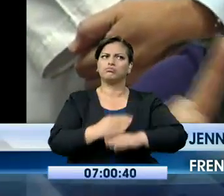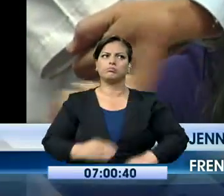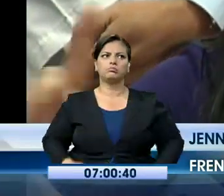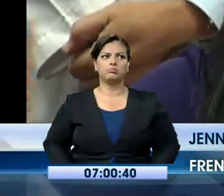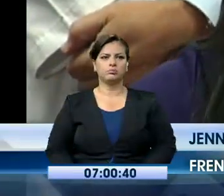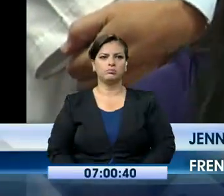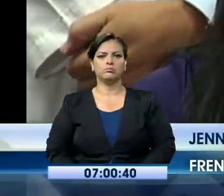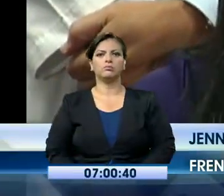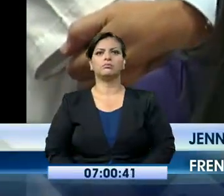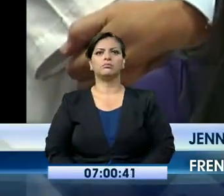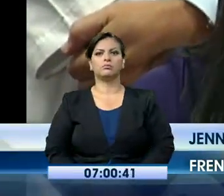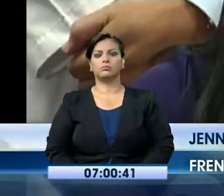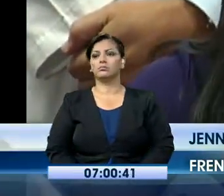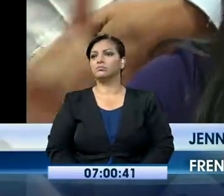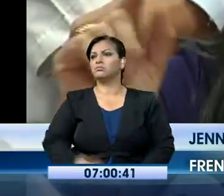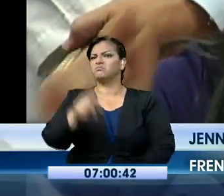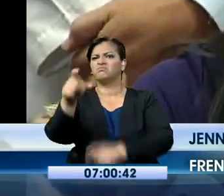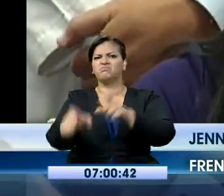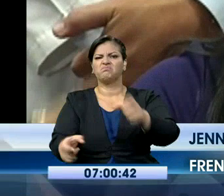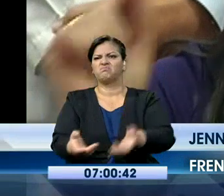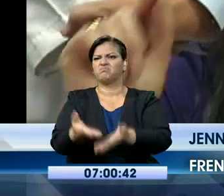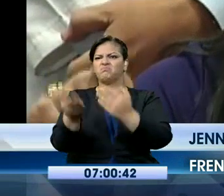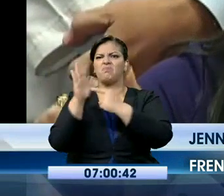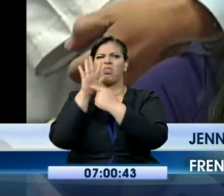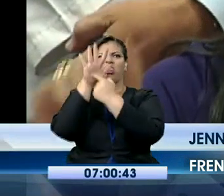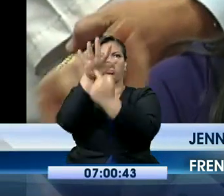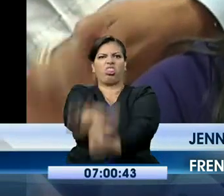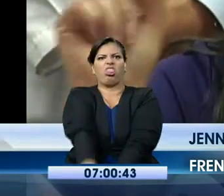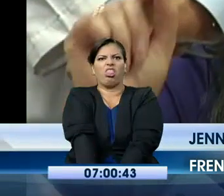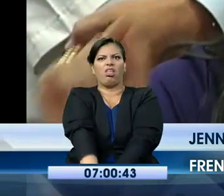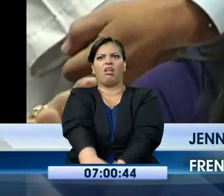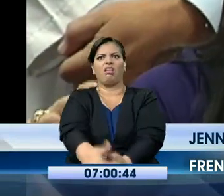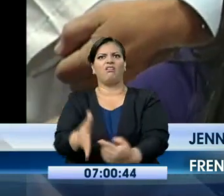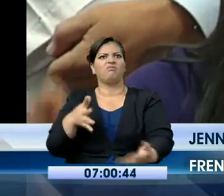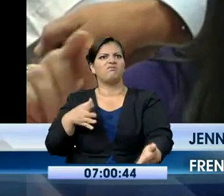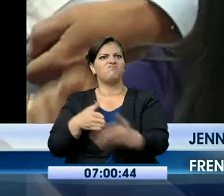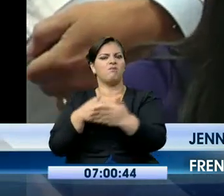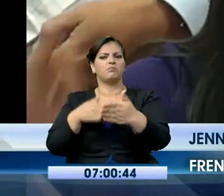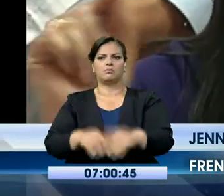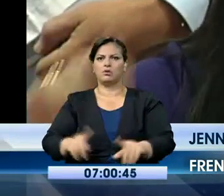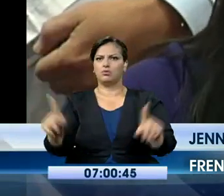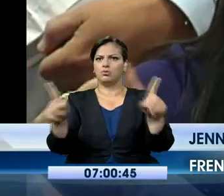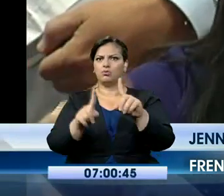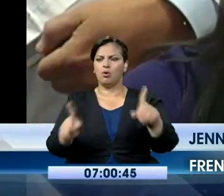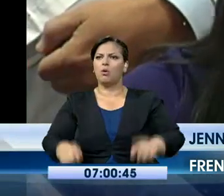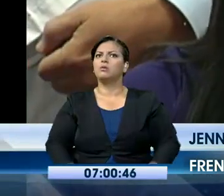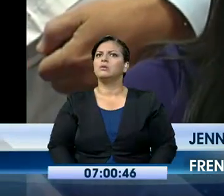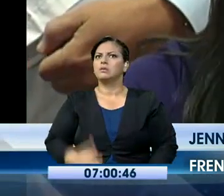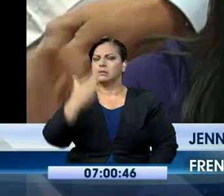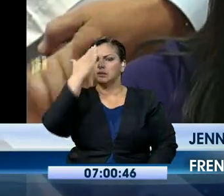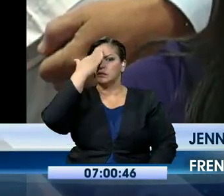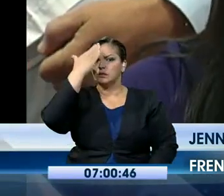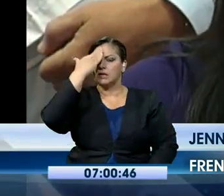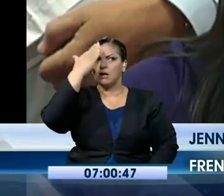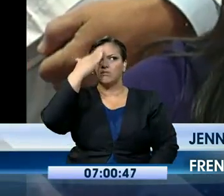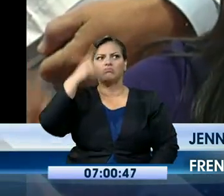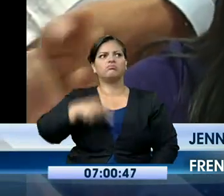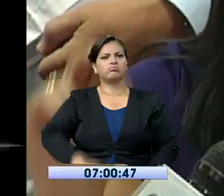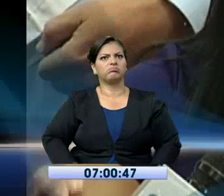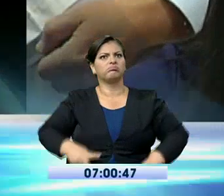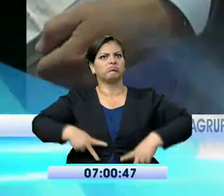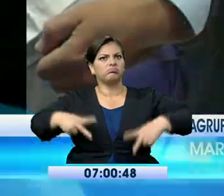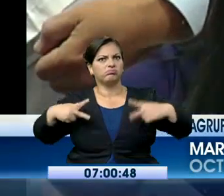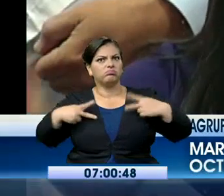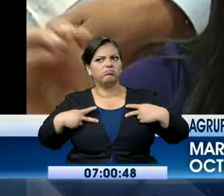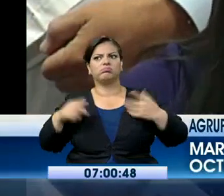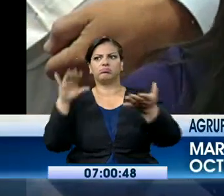en contra de ninguna persona, pero sí en contra de una ideología que se pretenda imponer a nuestras vidas, a